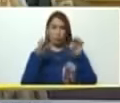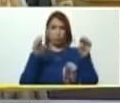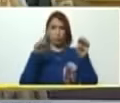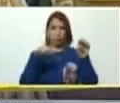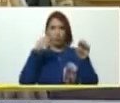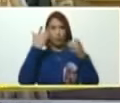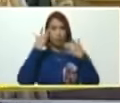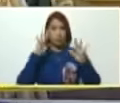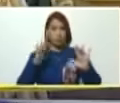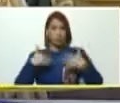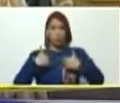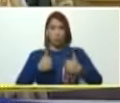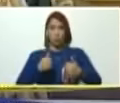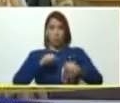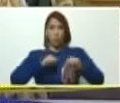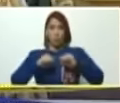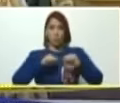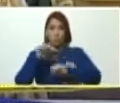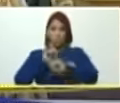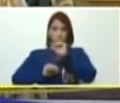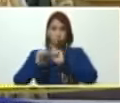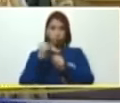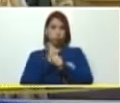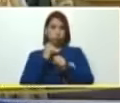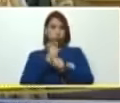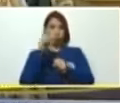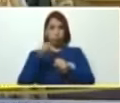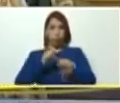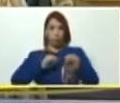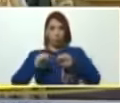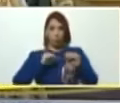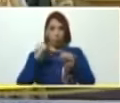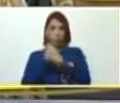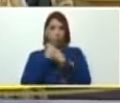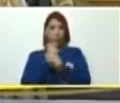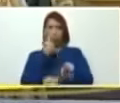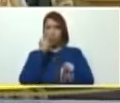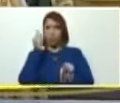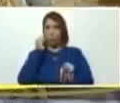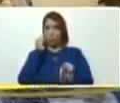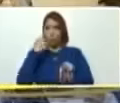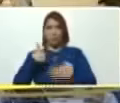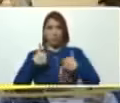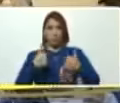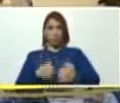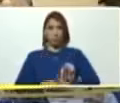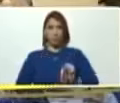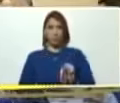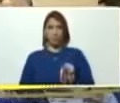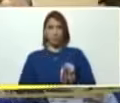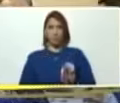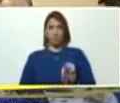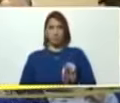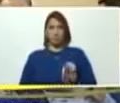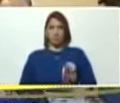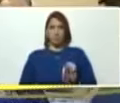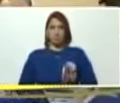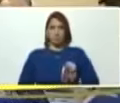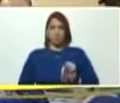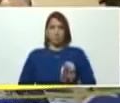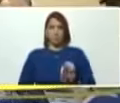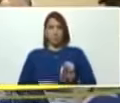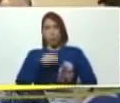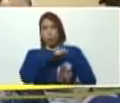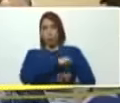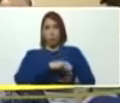de salud también, el movimiento sindical, el movimiento de trabajadores y trabajadoras de la salud, los comités